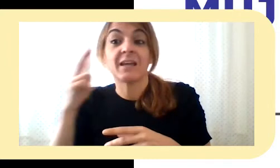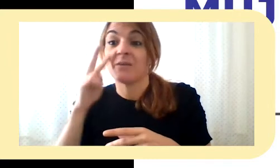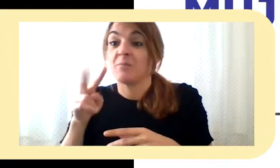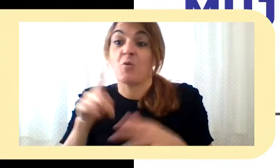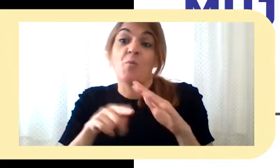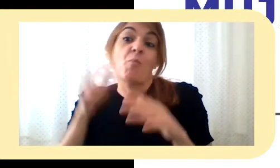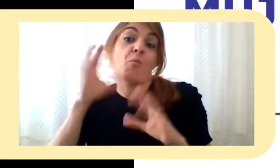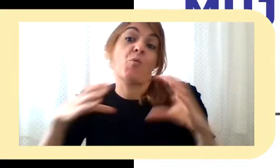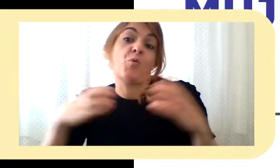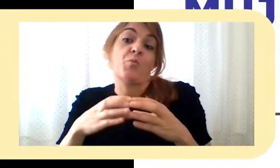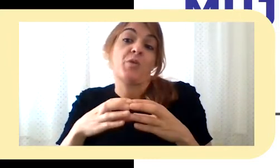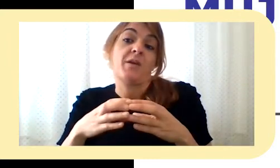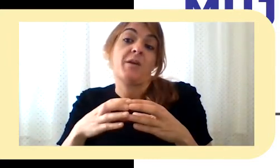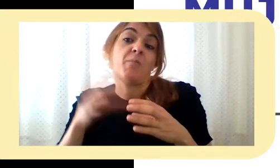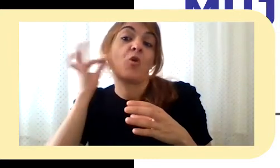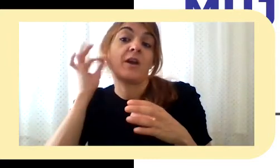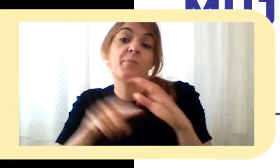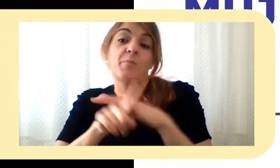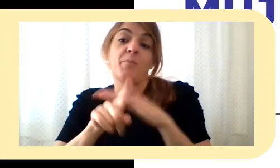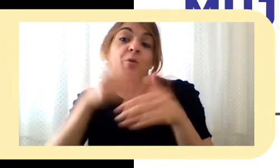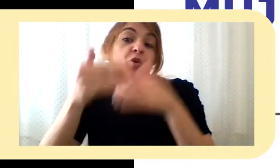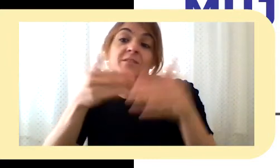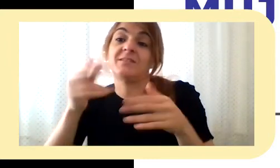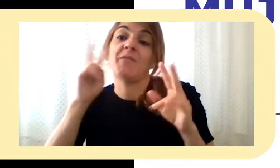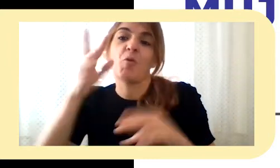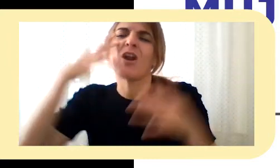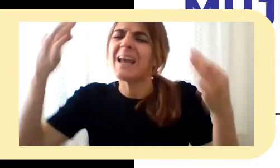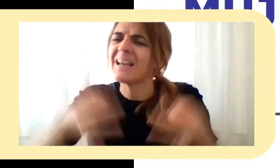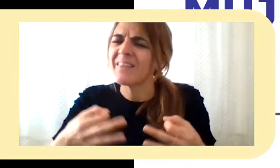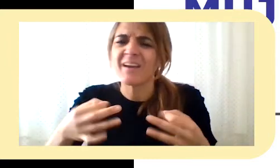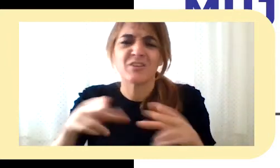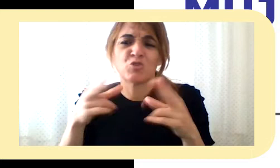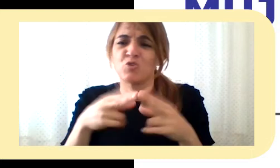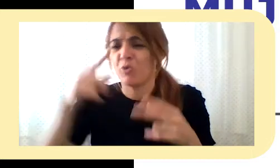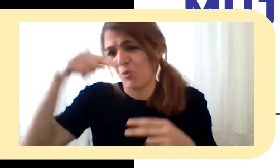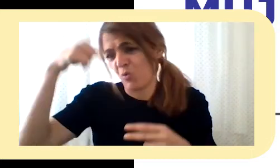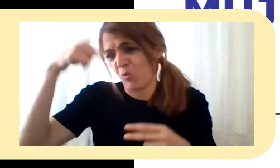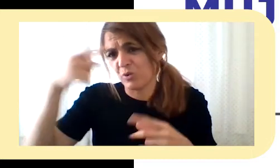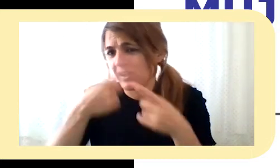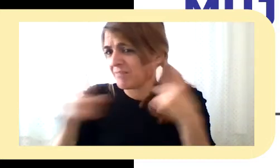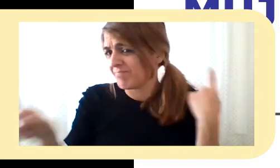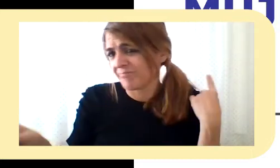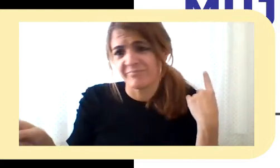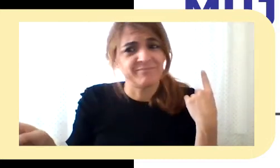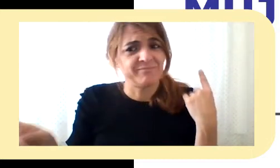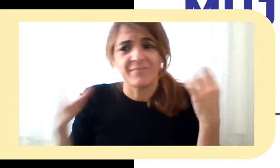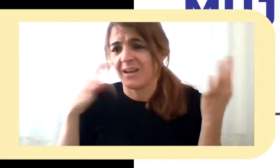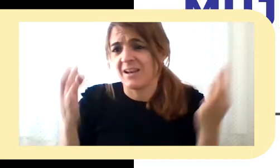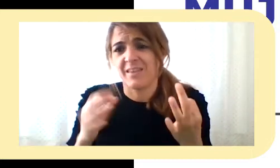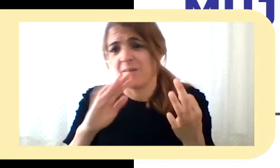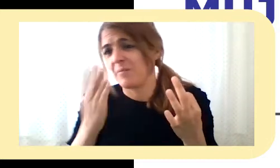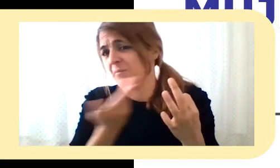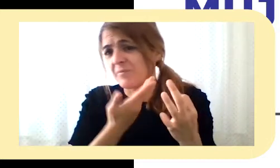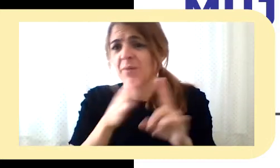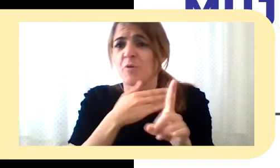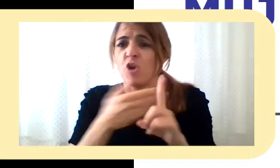progresistas ya lo tenéis clarísimo, que la realidad sociocultural es una de las causas de enfermar y que la victimización, la violencia